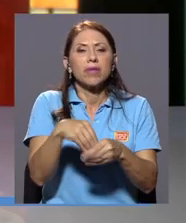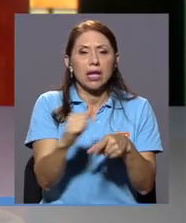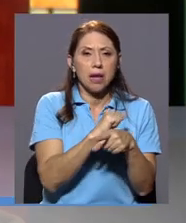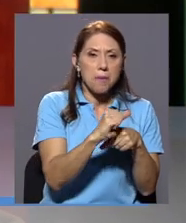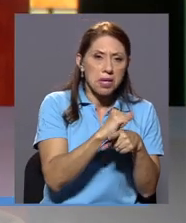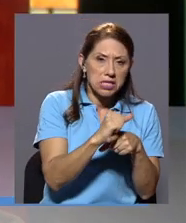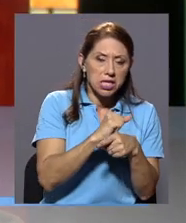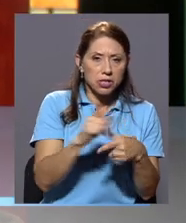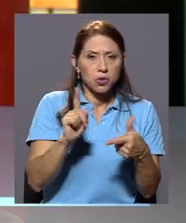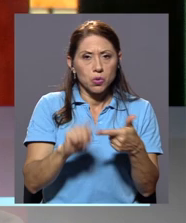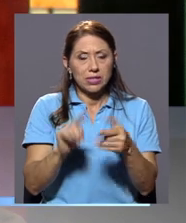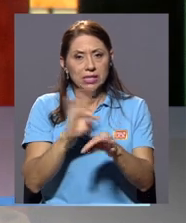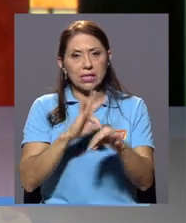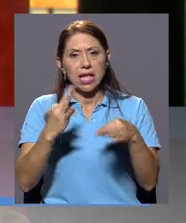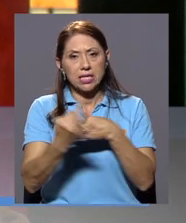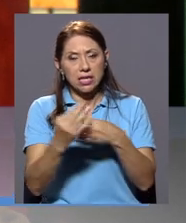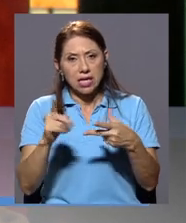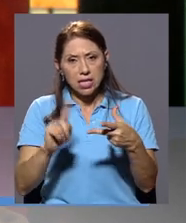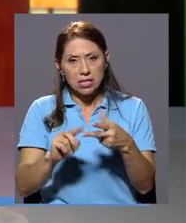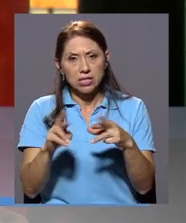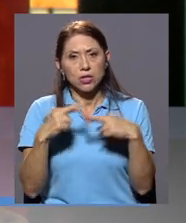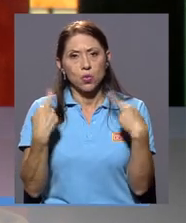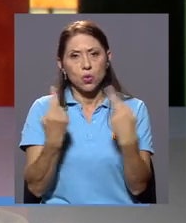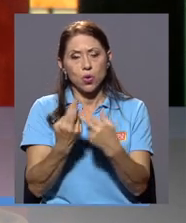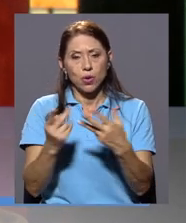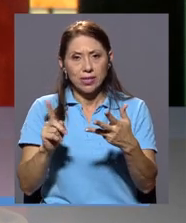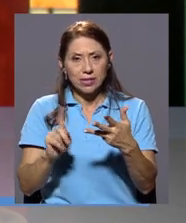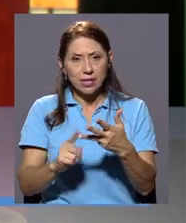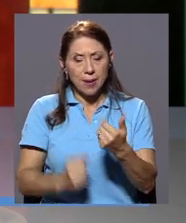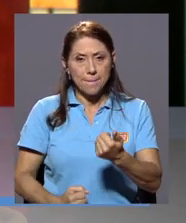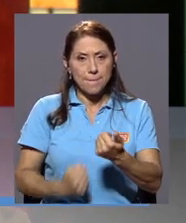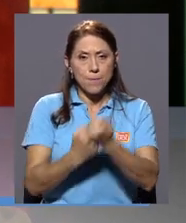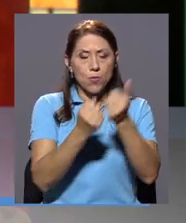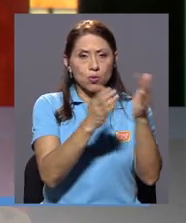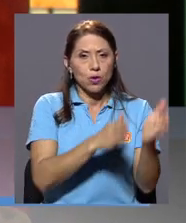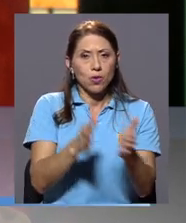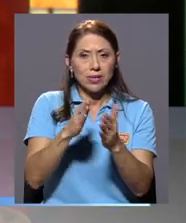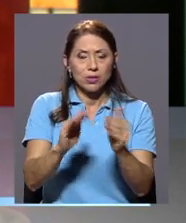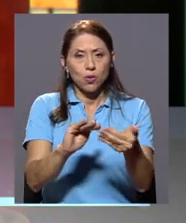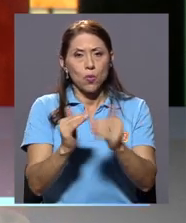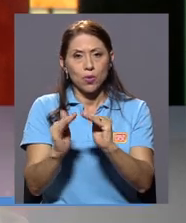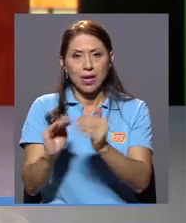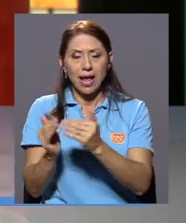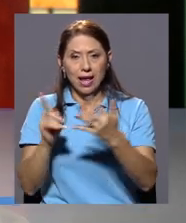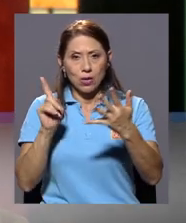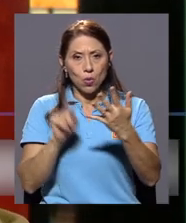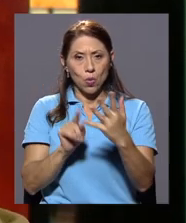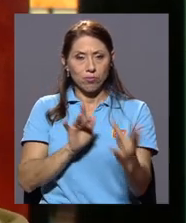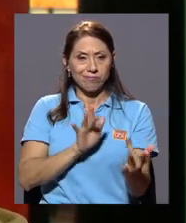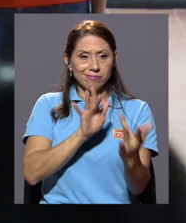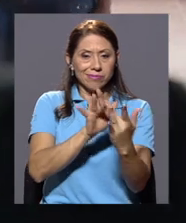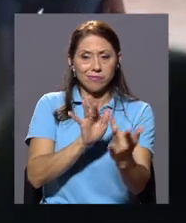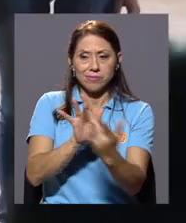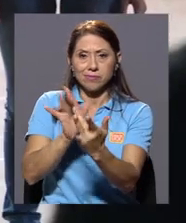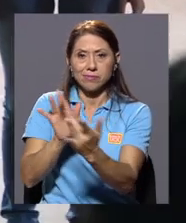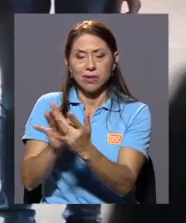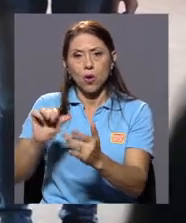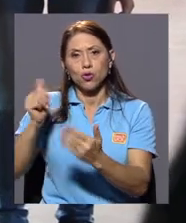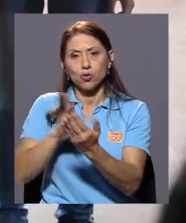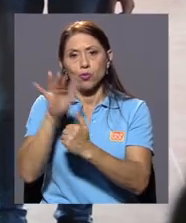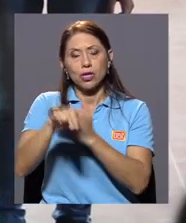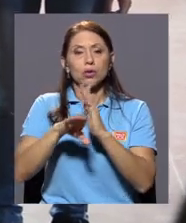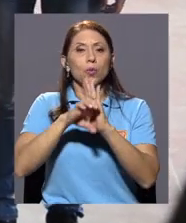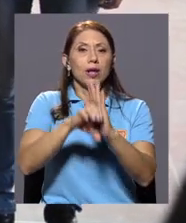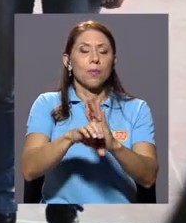talleres, reuniones de seguimiento, apoyo en la organización comunitaria, articulación con otros proyectos, como por ejemplo el